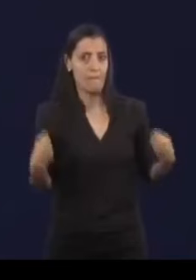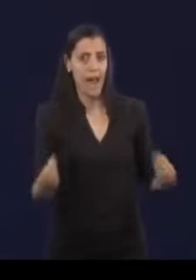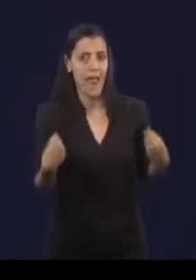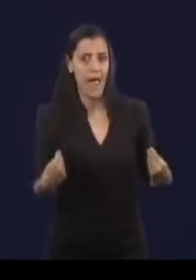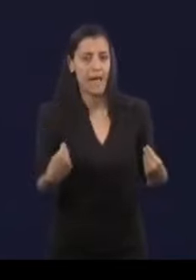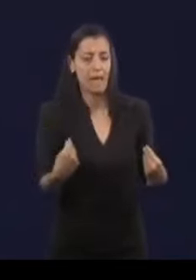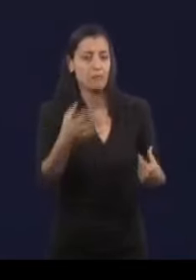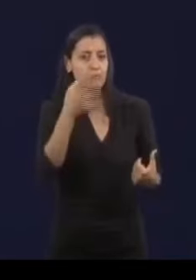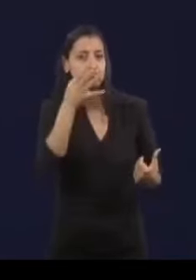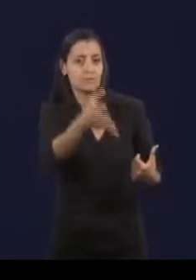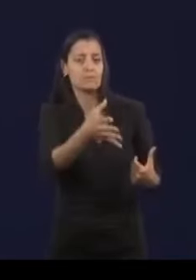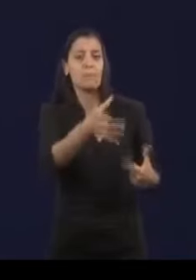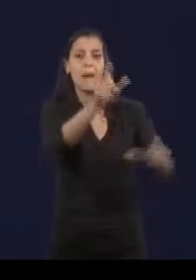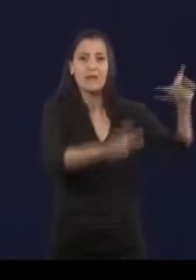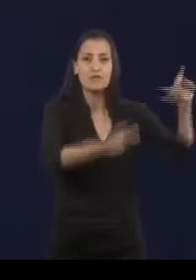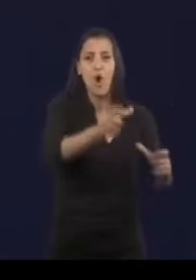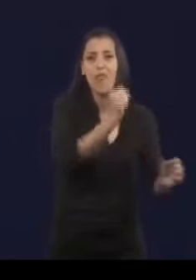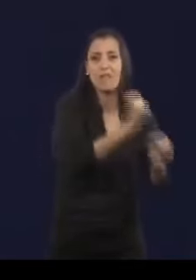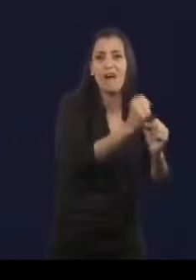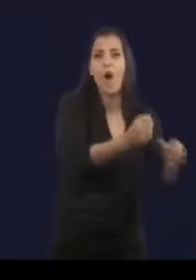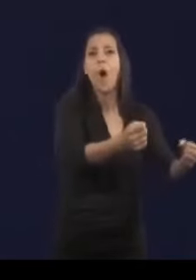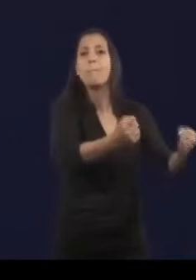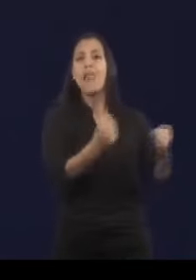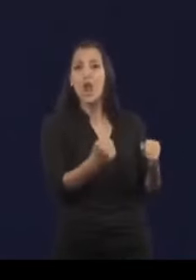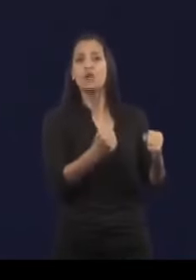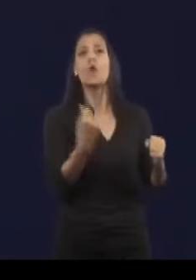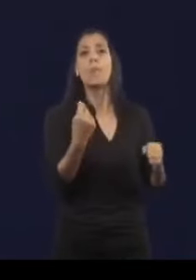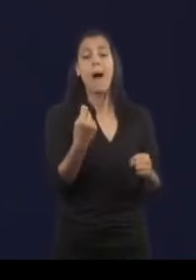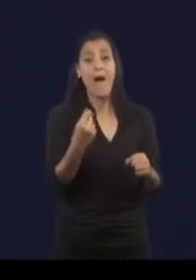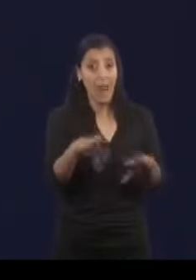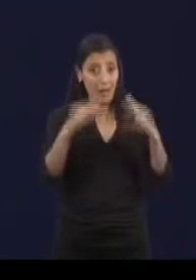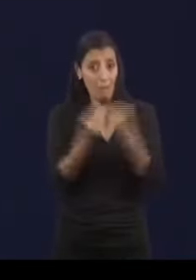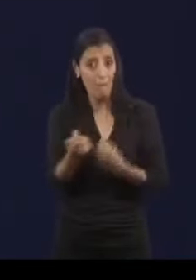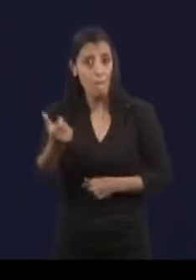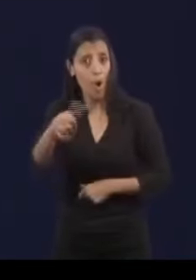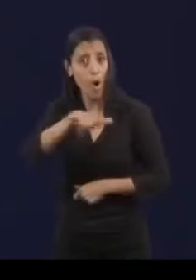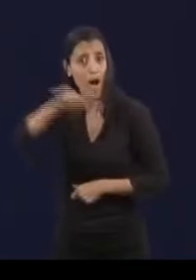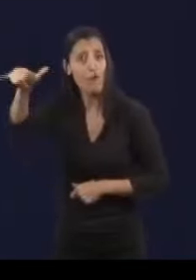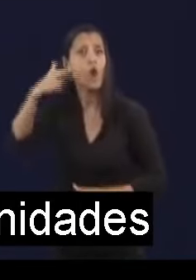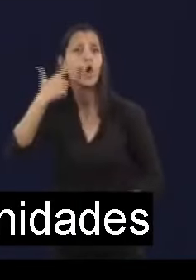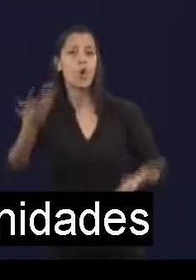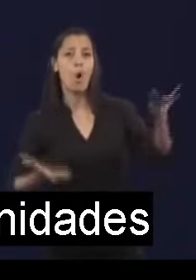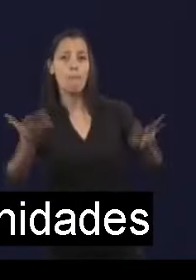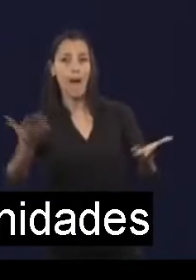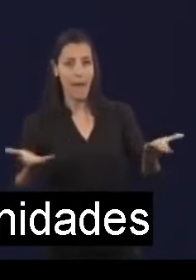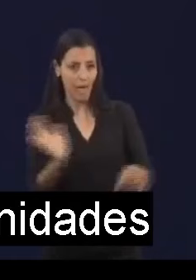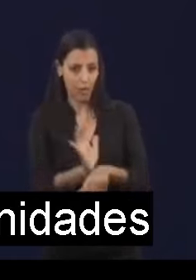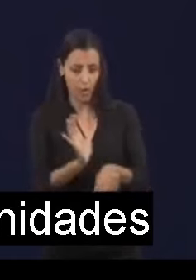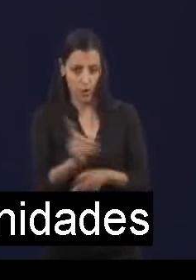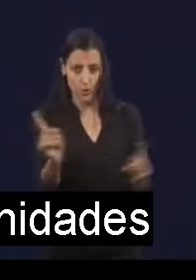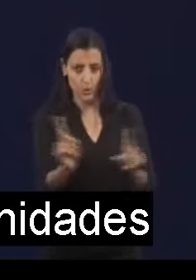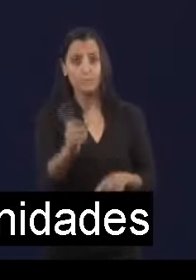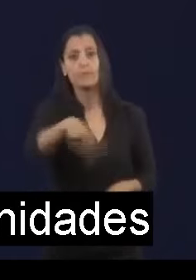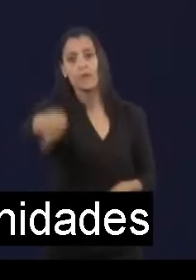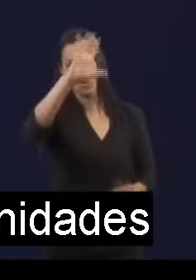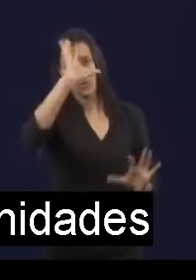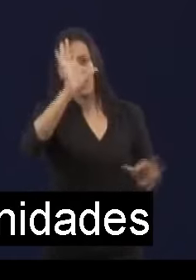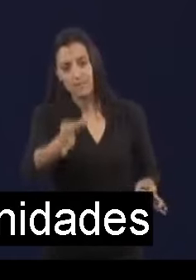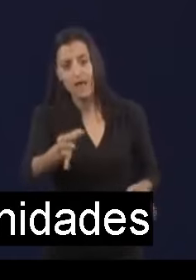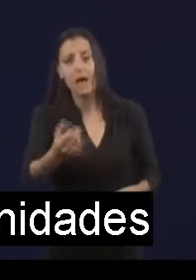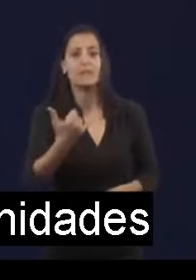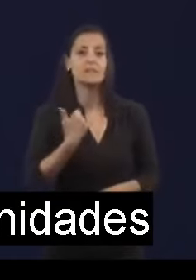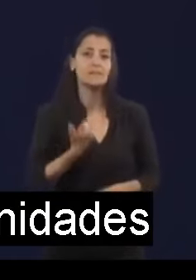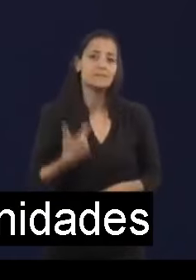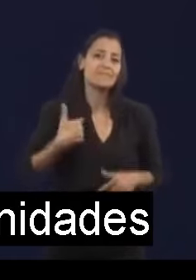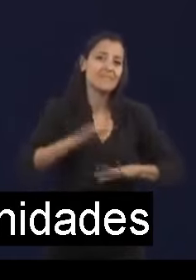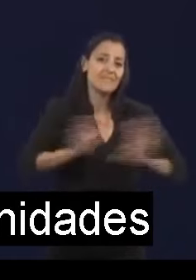comparándolo por supuesto con el promedio con el promedio de la industria ustedes ya saben porque lo he dicho en